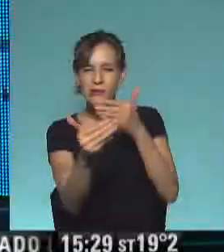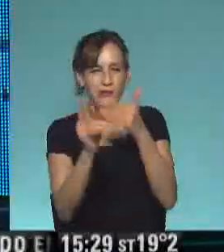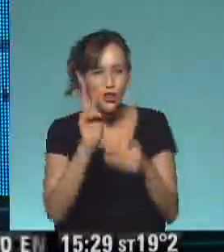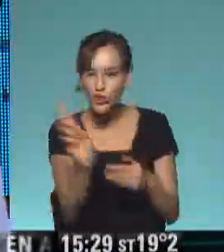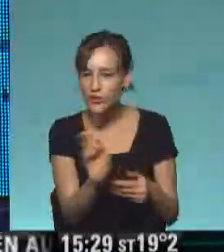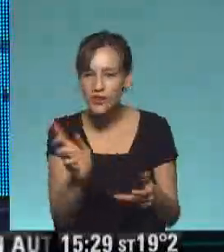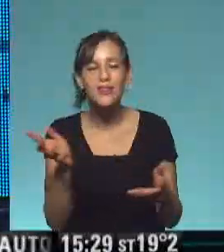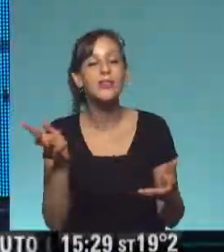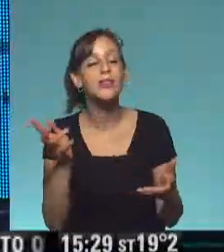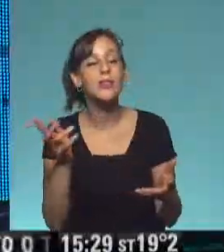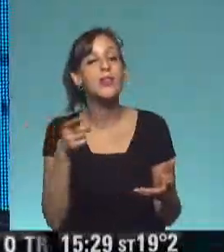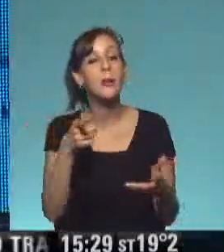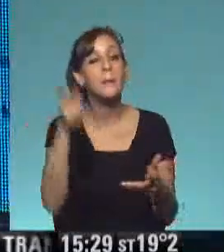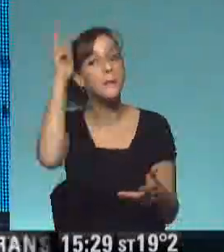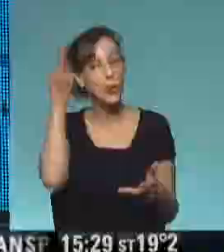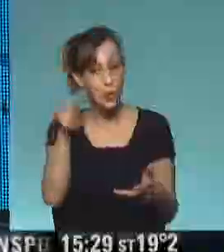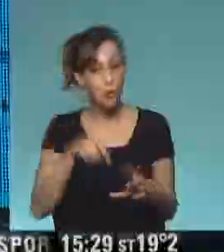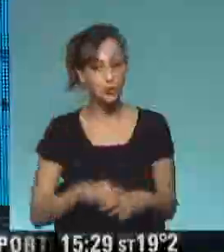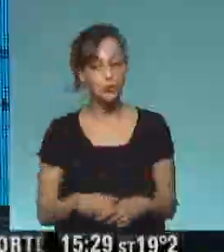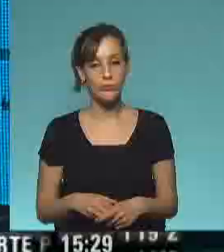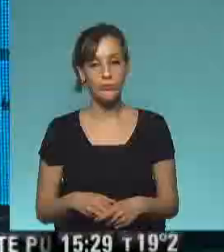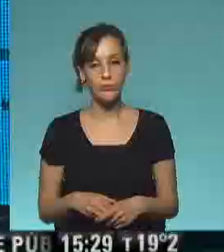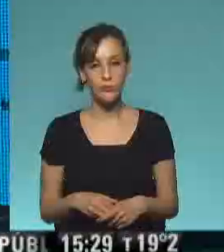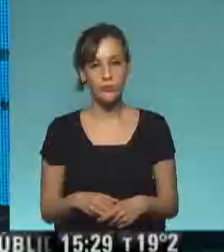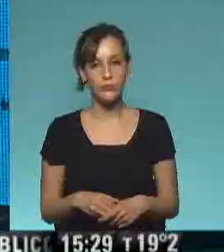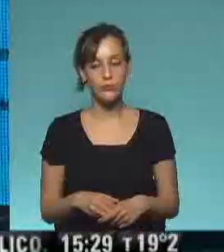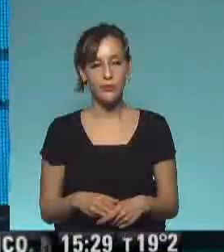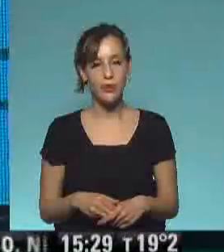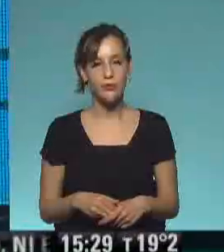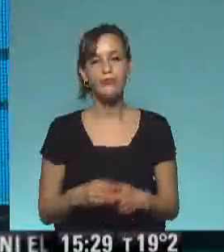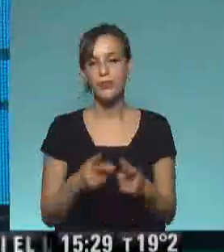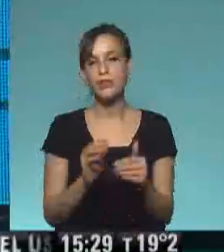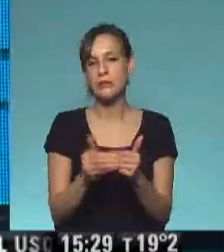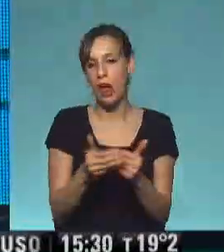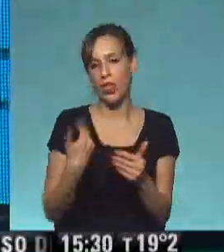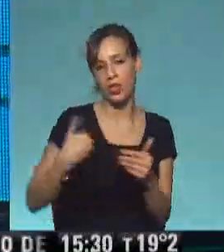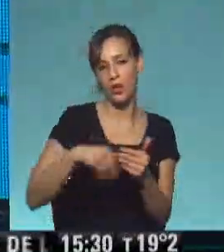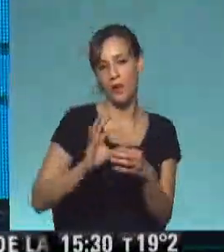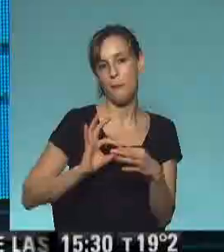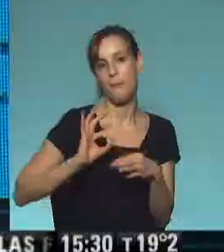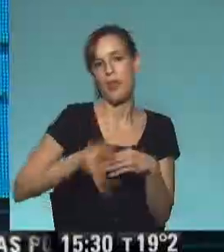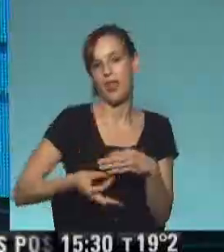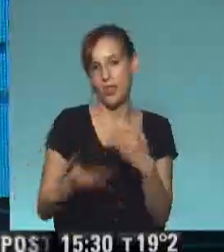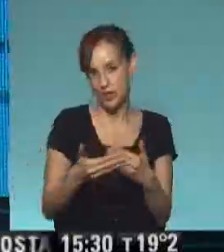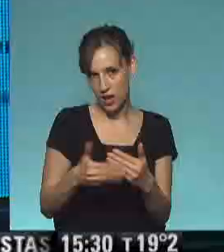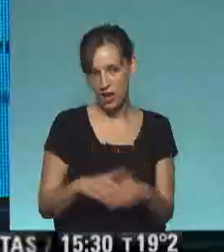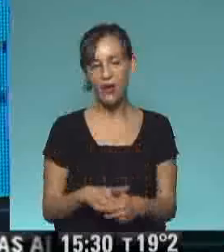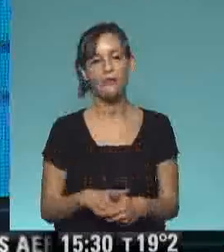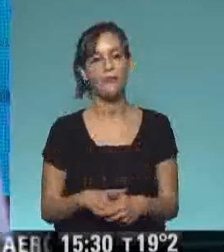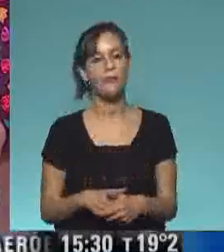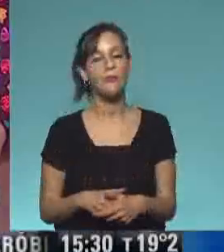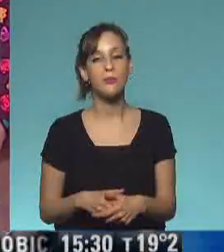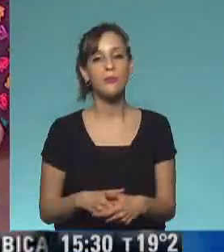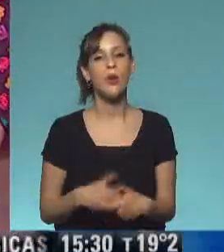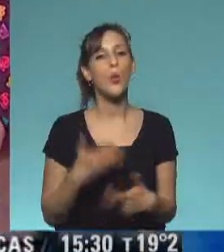marcando bien. No, ahí está. Acá. Muy lejos. Ahí está. Estamos ahí está Perú. Continente. Acá está Argentina, acá está Perú. Están en el mismo continente, ¿sí?